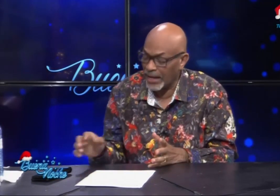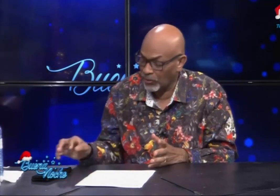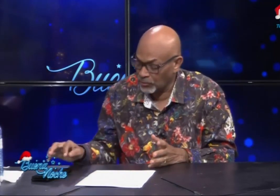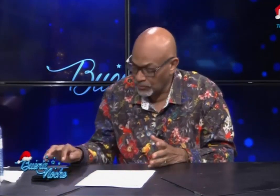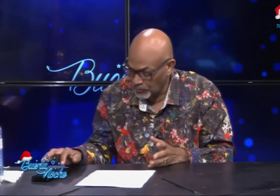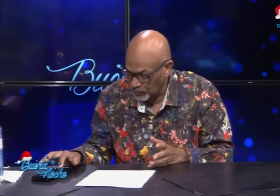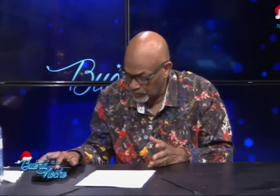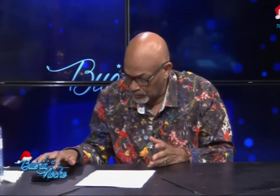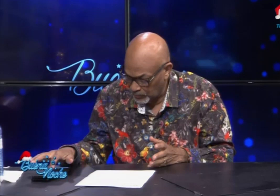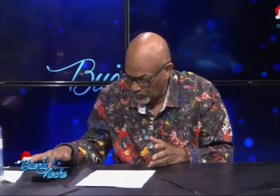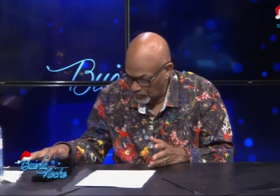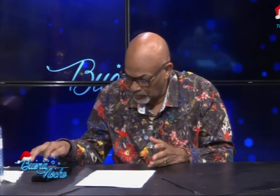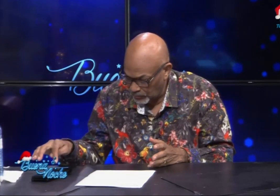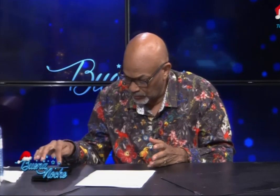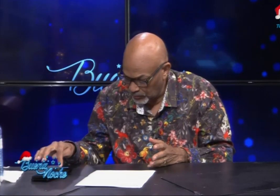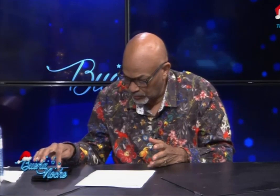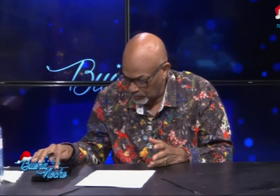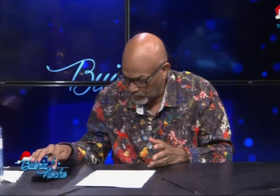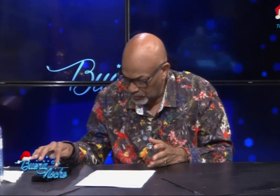contagiado